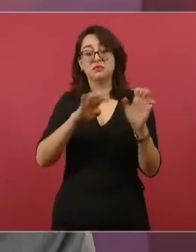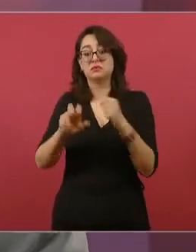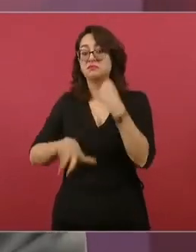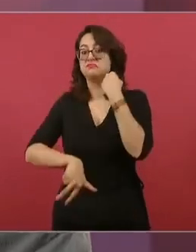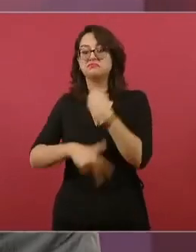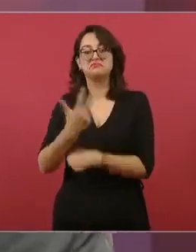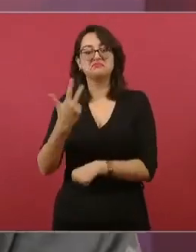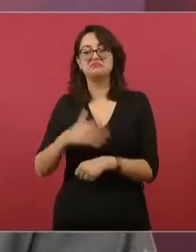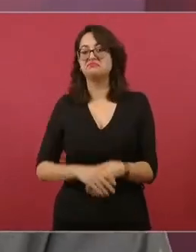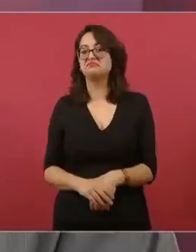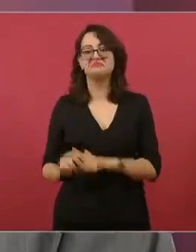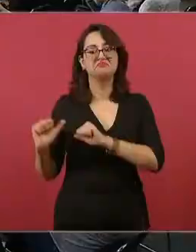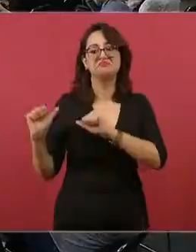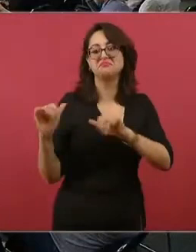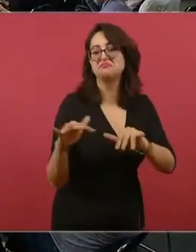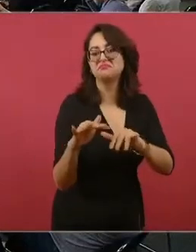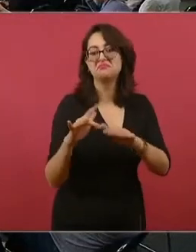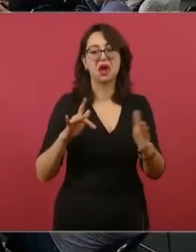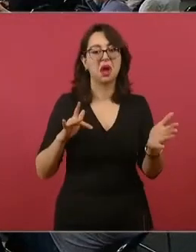Entonces, una lección es